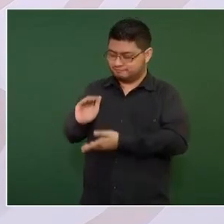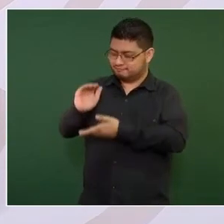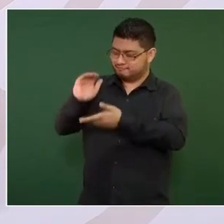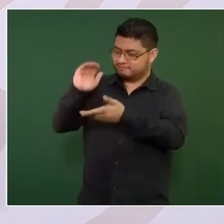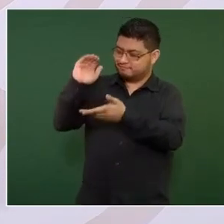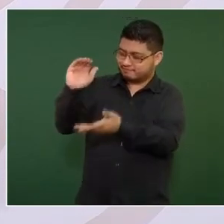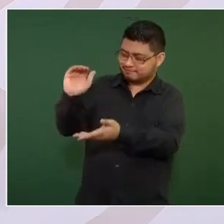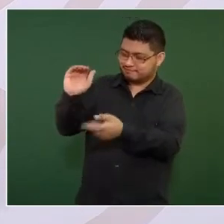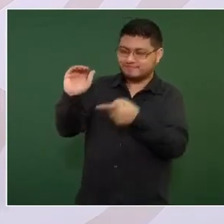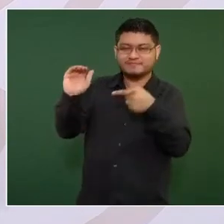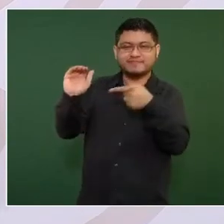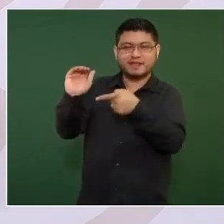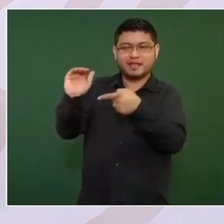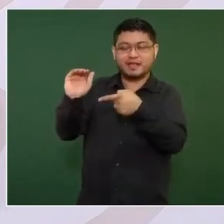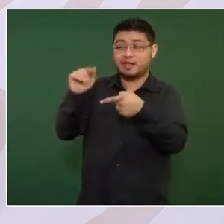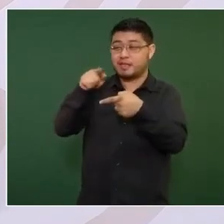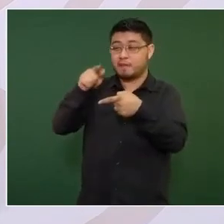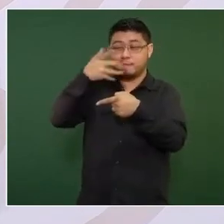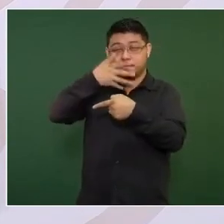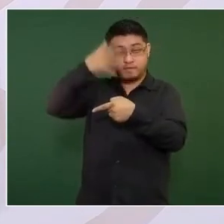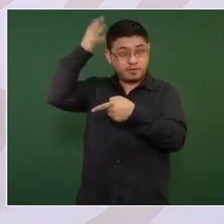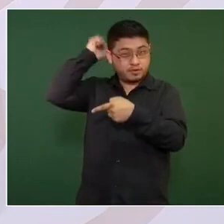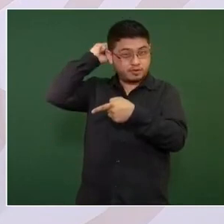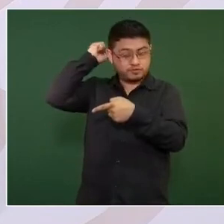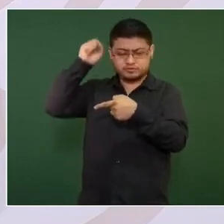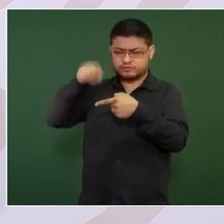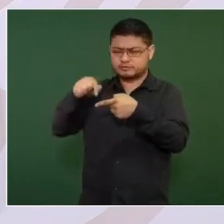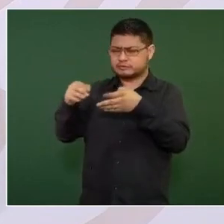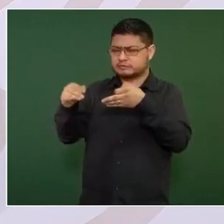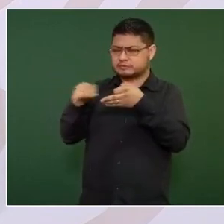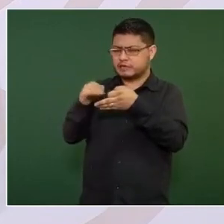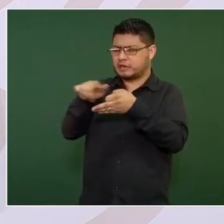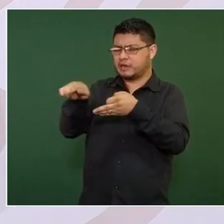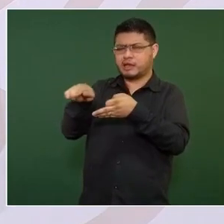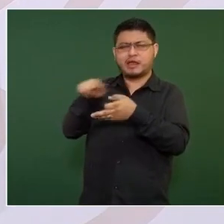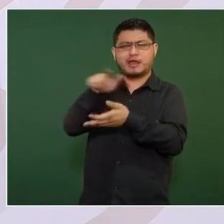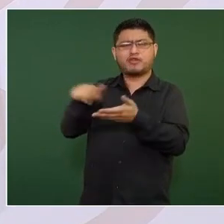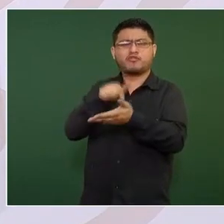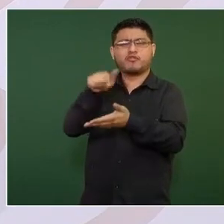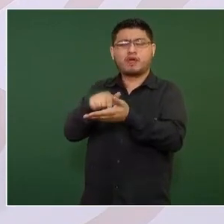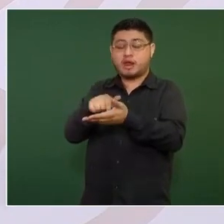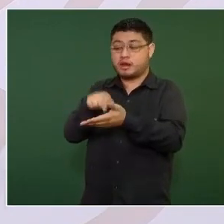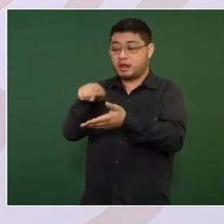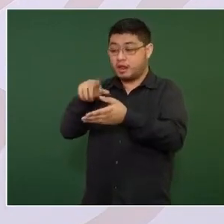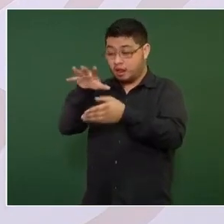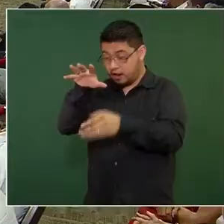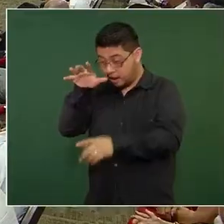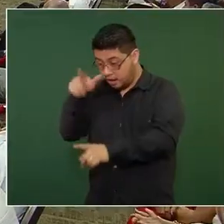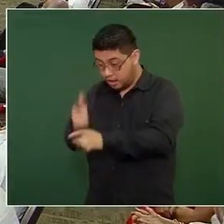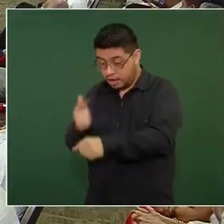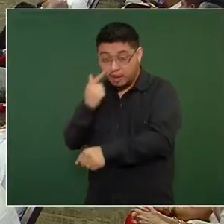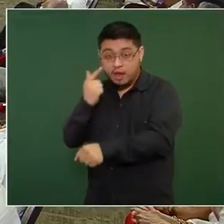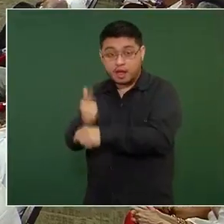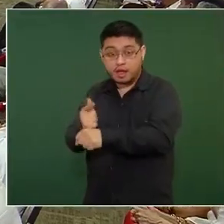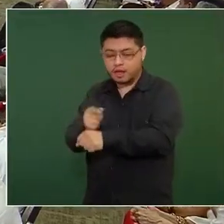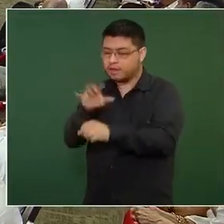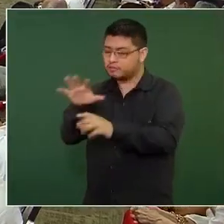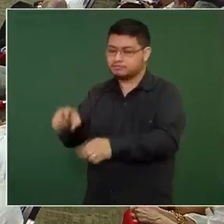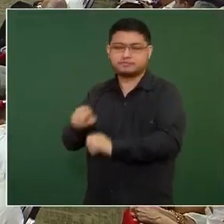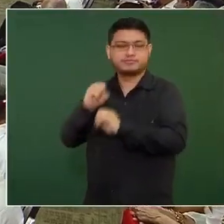en Morelos, muy cerca del sitio donde fue encontrada.